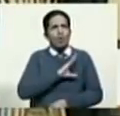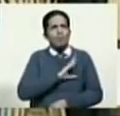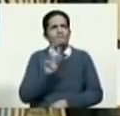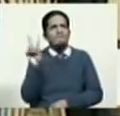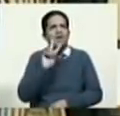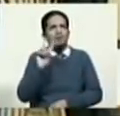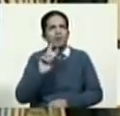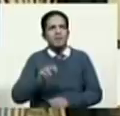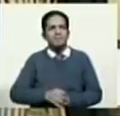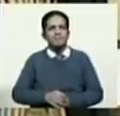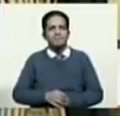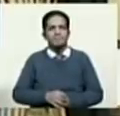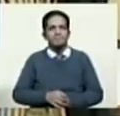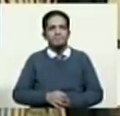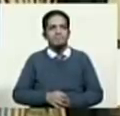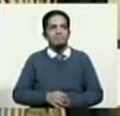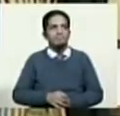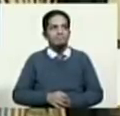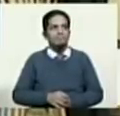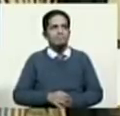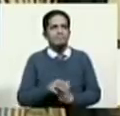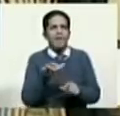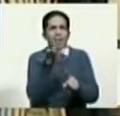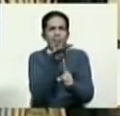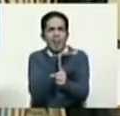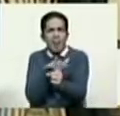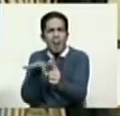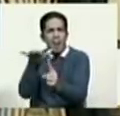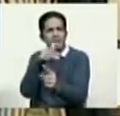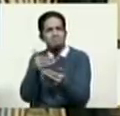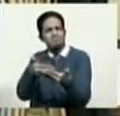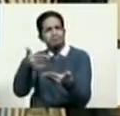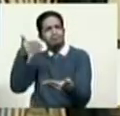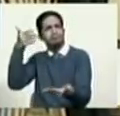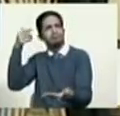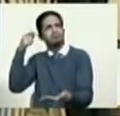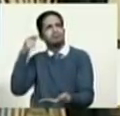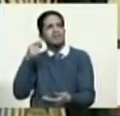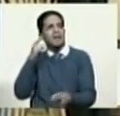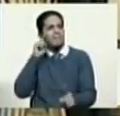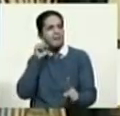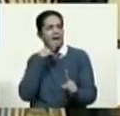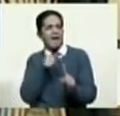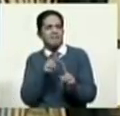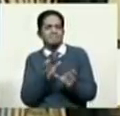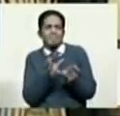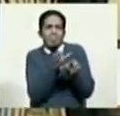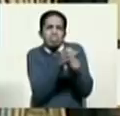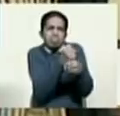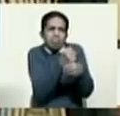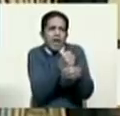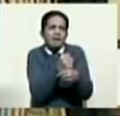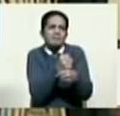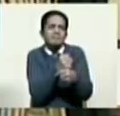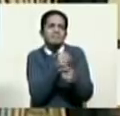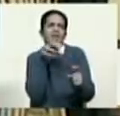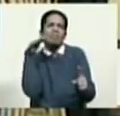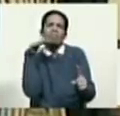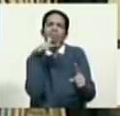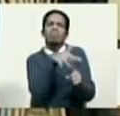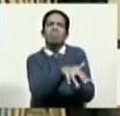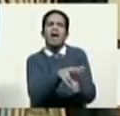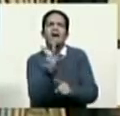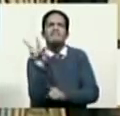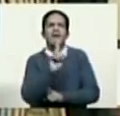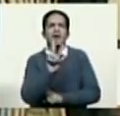Han montado toda una operación durante estos años para acorralar, para acosar, para